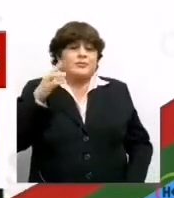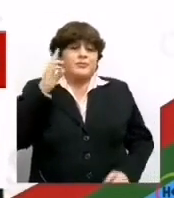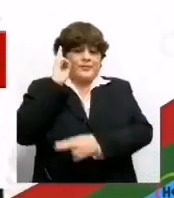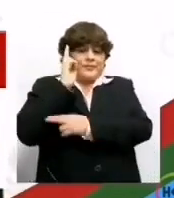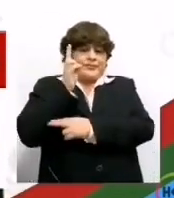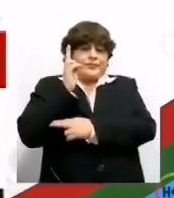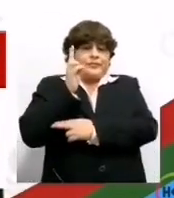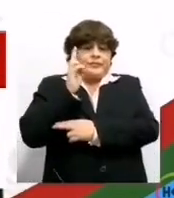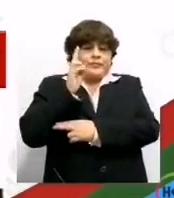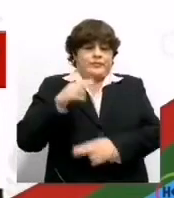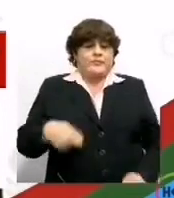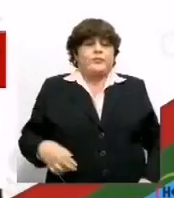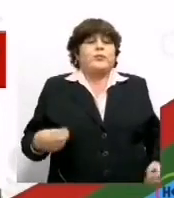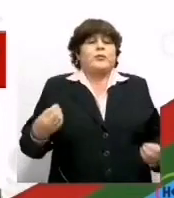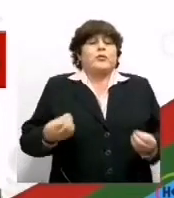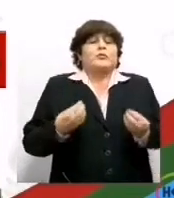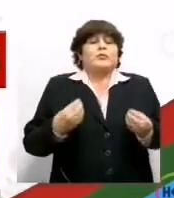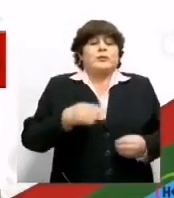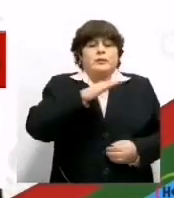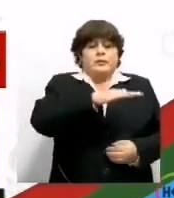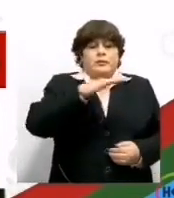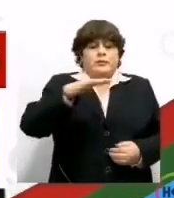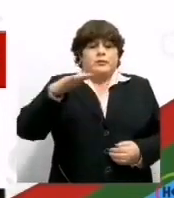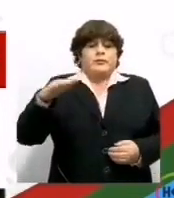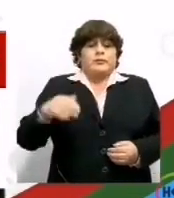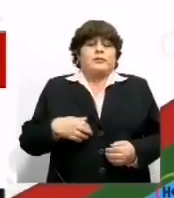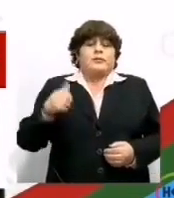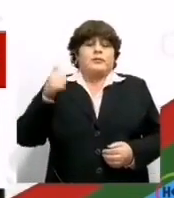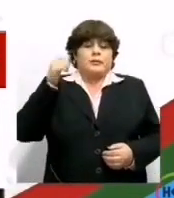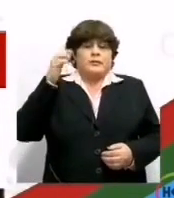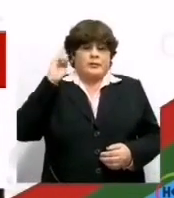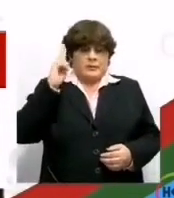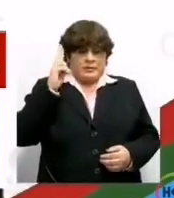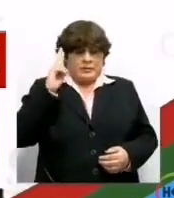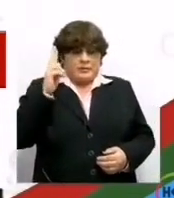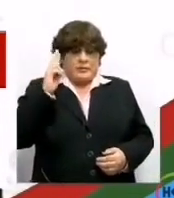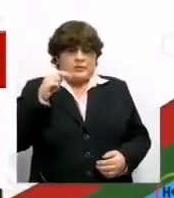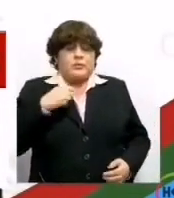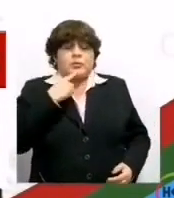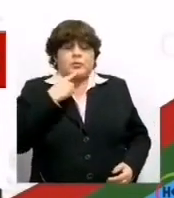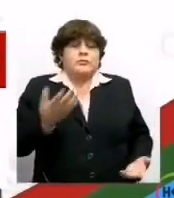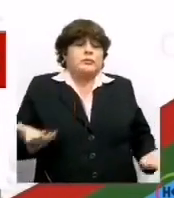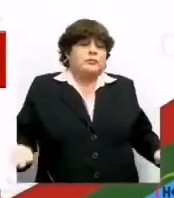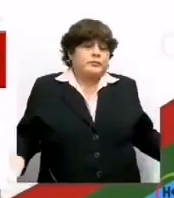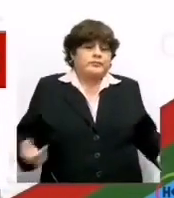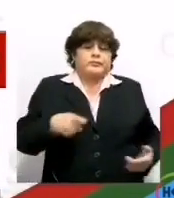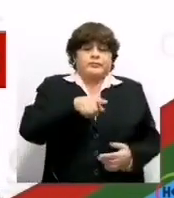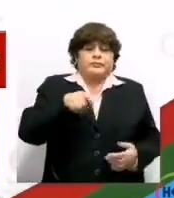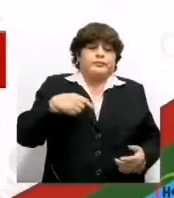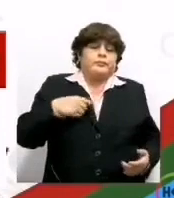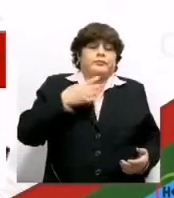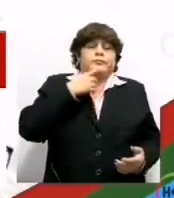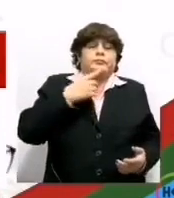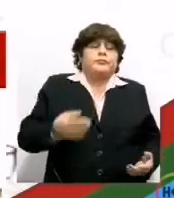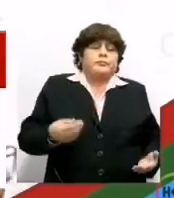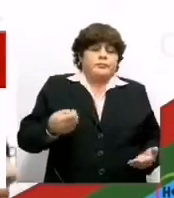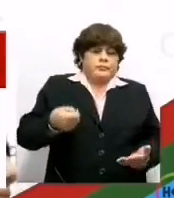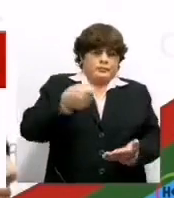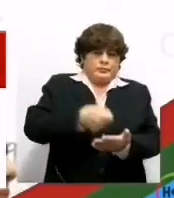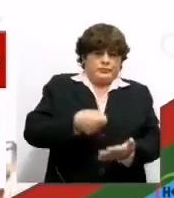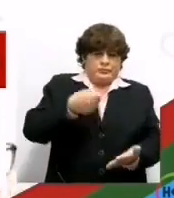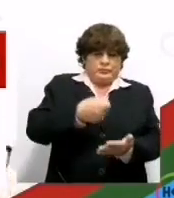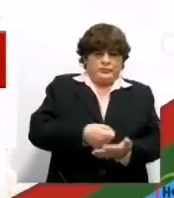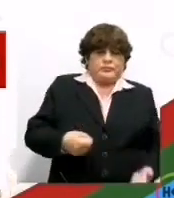maestro cómo serán los alumnos de la señora Acuña No pero en realidad el presupuesto